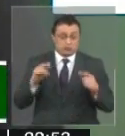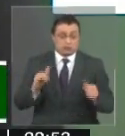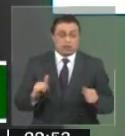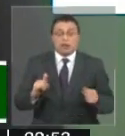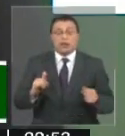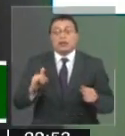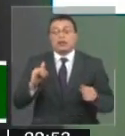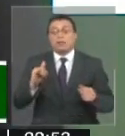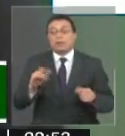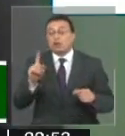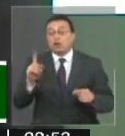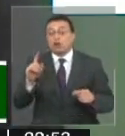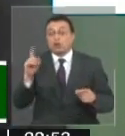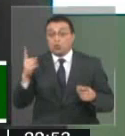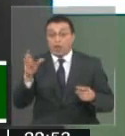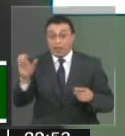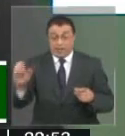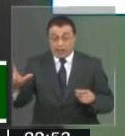solamente,